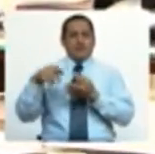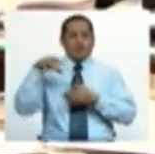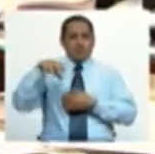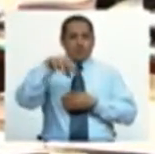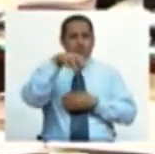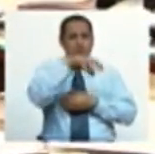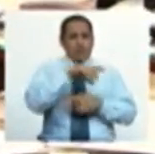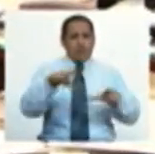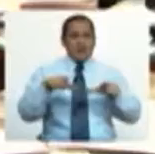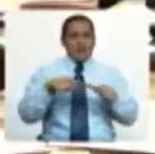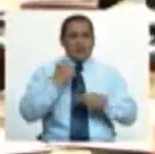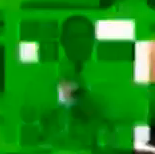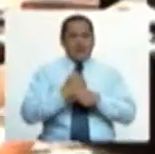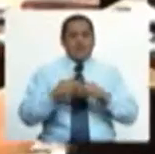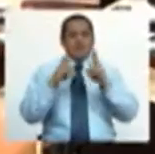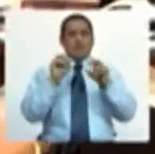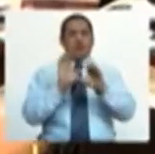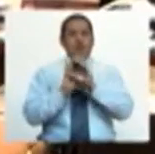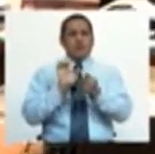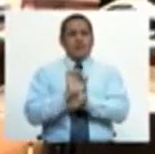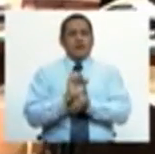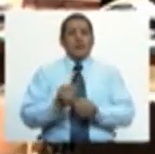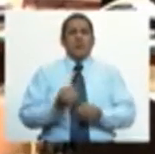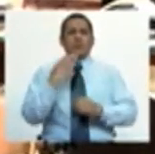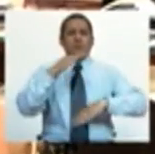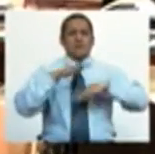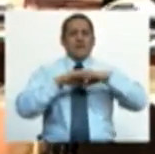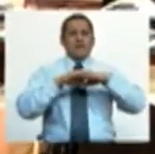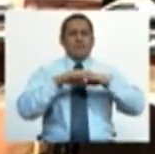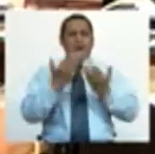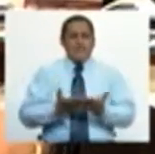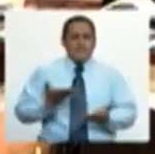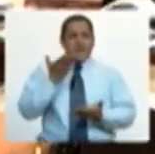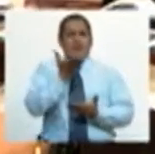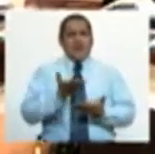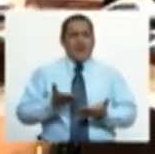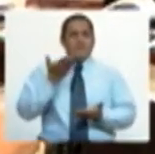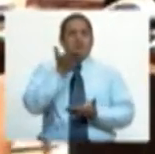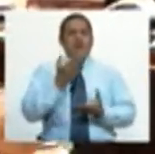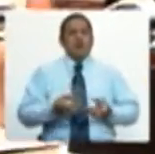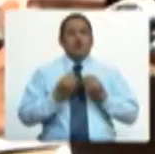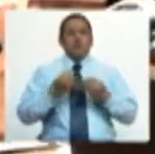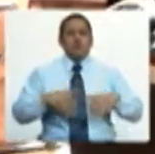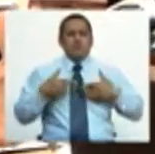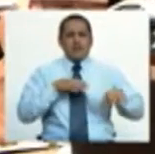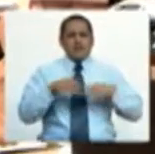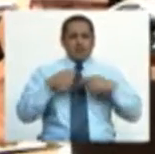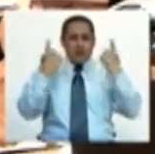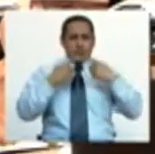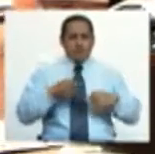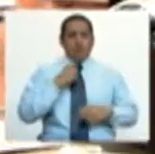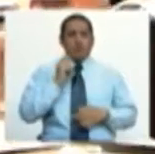está implementando el Código Procesal Penal. ¿Cuál es el tope de apelaciones que se puede tener respecto de alguna